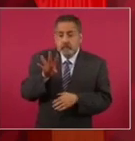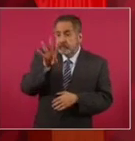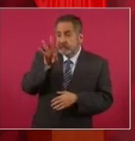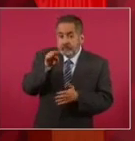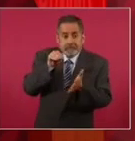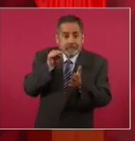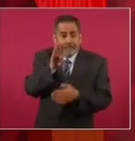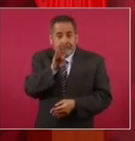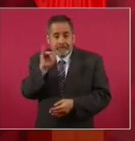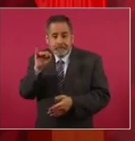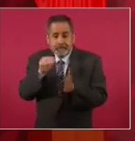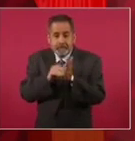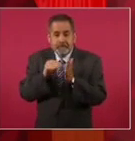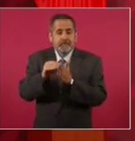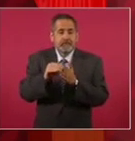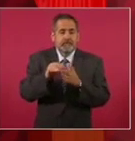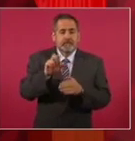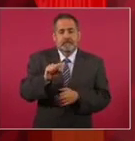4.068.000.